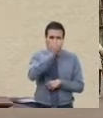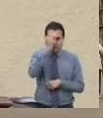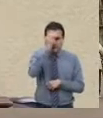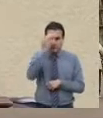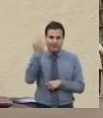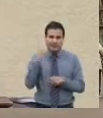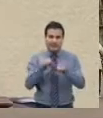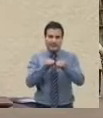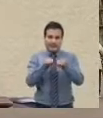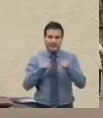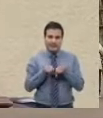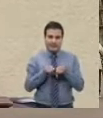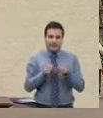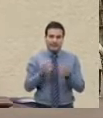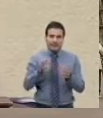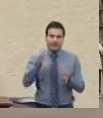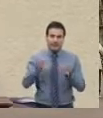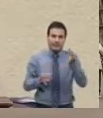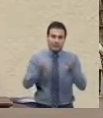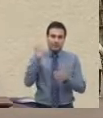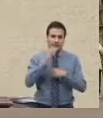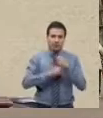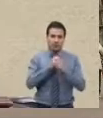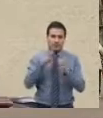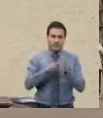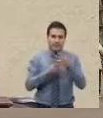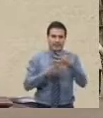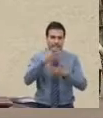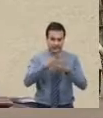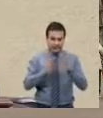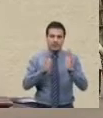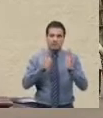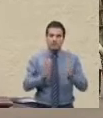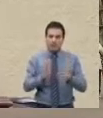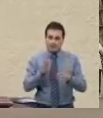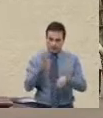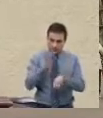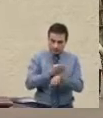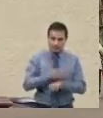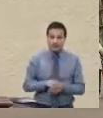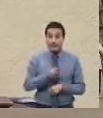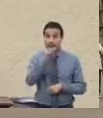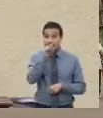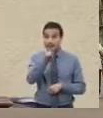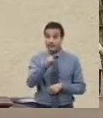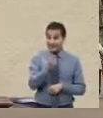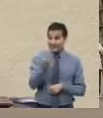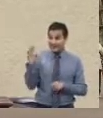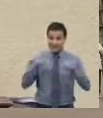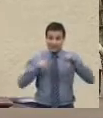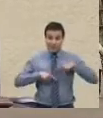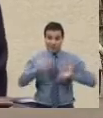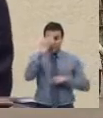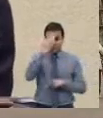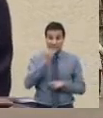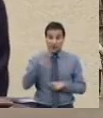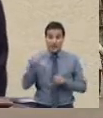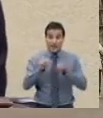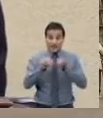Tribunal impuso en 2015. Coincidencias en los mensajes, entiendo